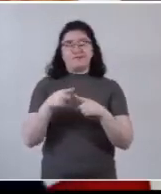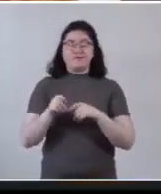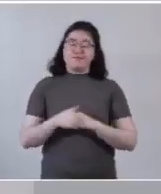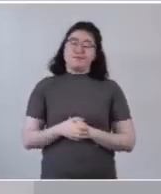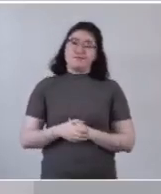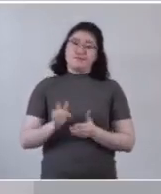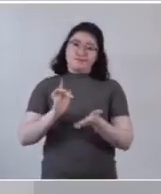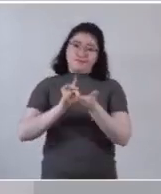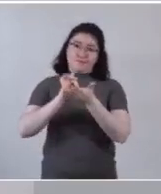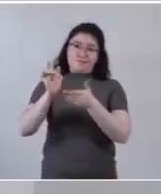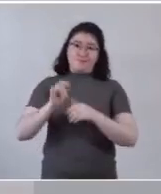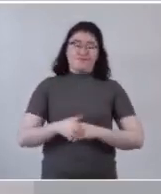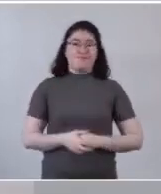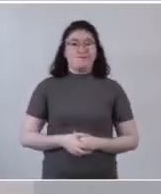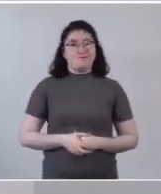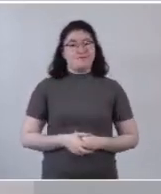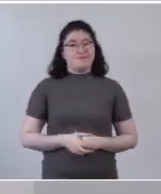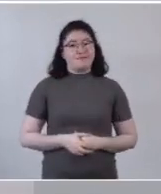Gracias.